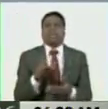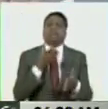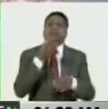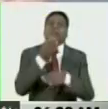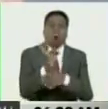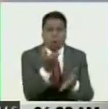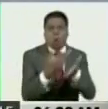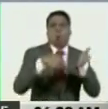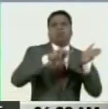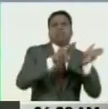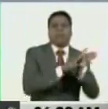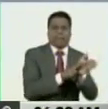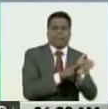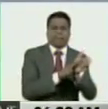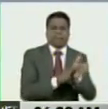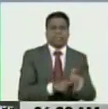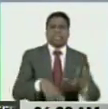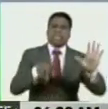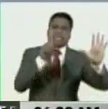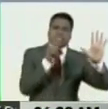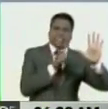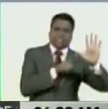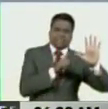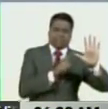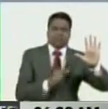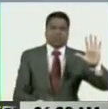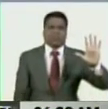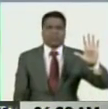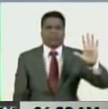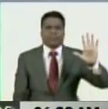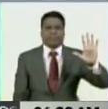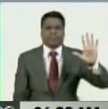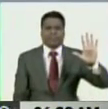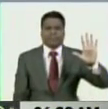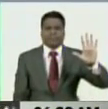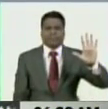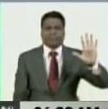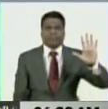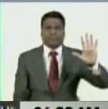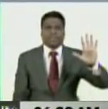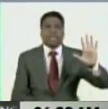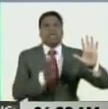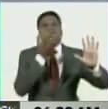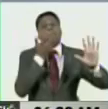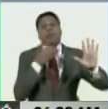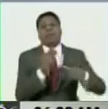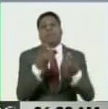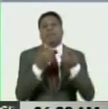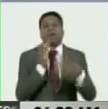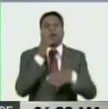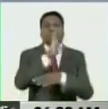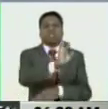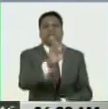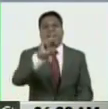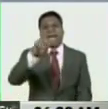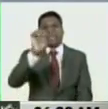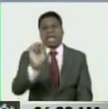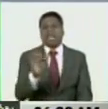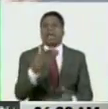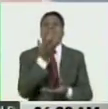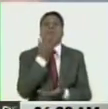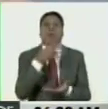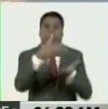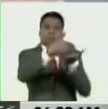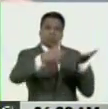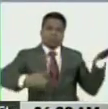deben ir a la renovación. Y 5, aquellas organizaciones políticas que no fueron a un proceso electoral, que no fueron con su tarjeta al